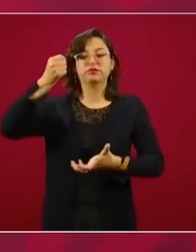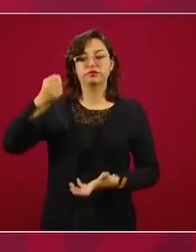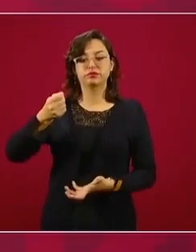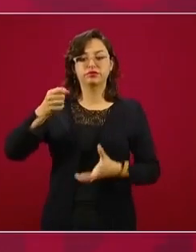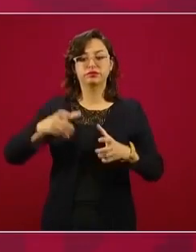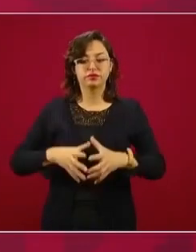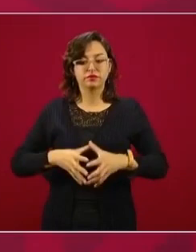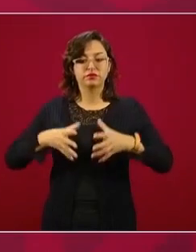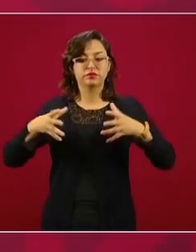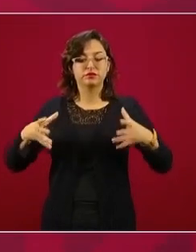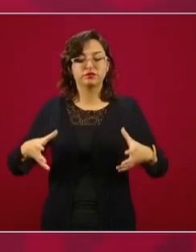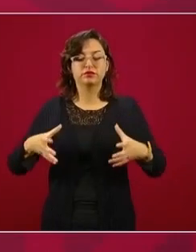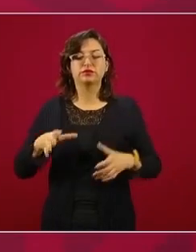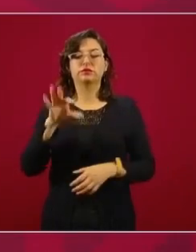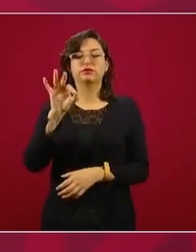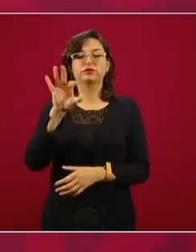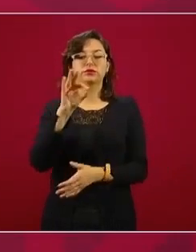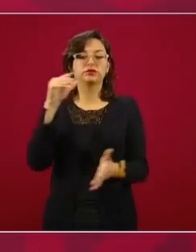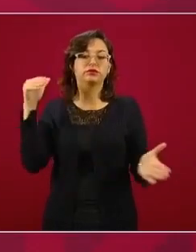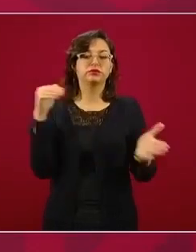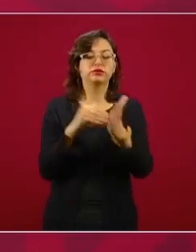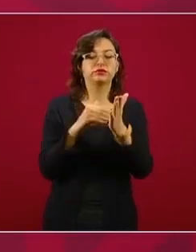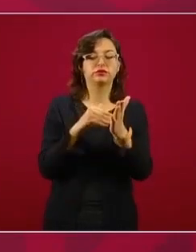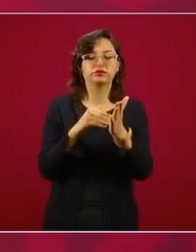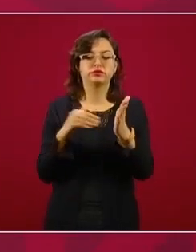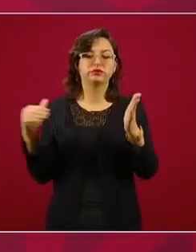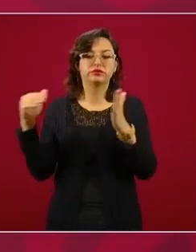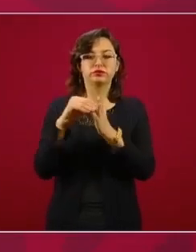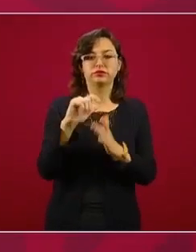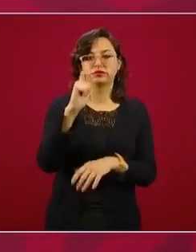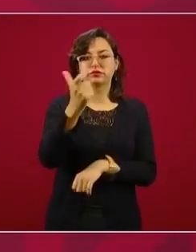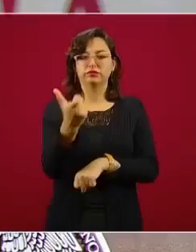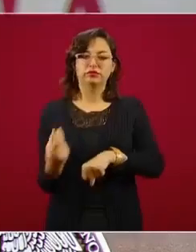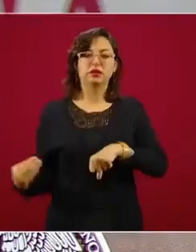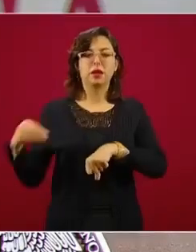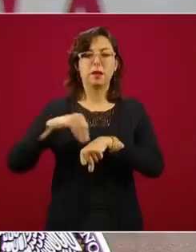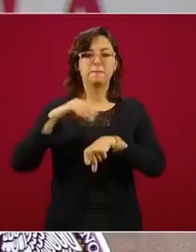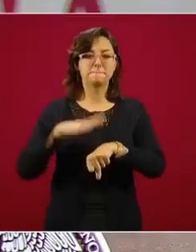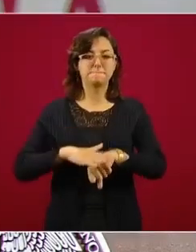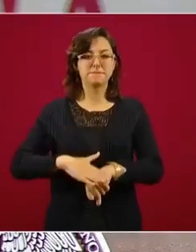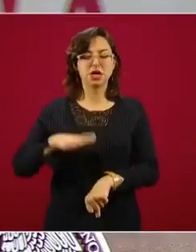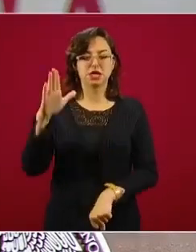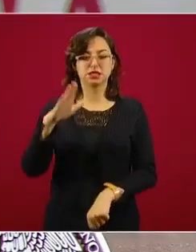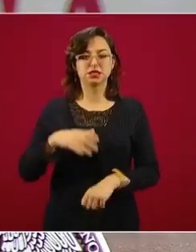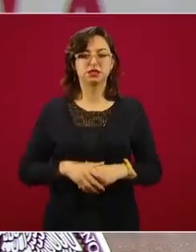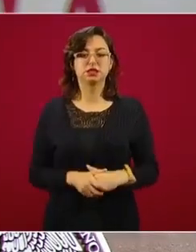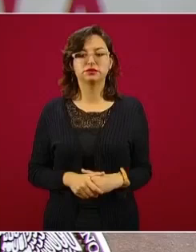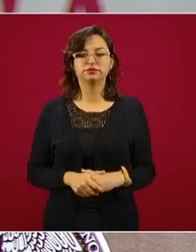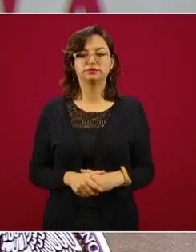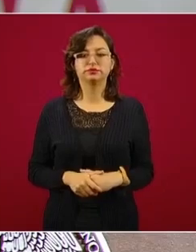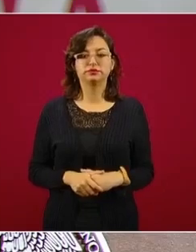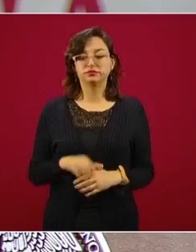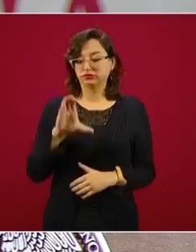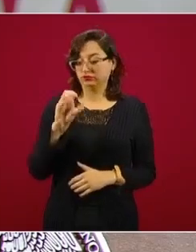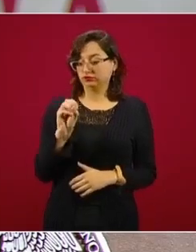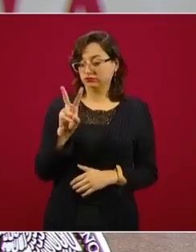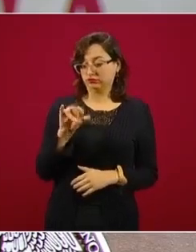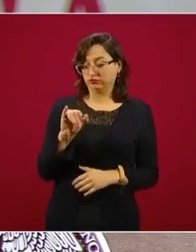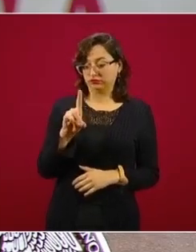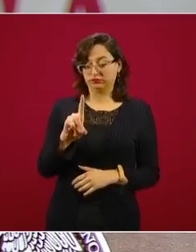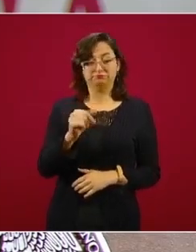sector salud en 40,000 millones de pesos antes del COVID.